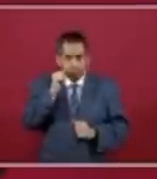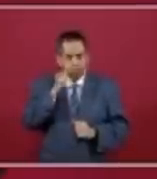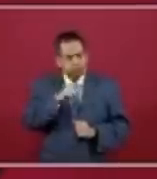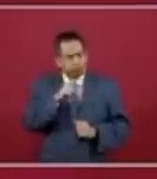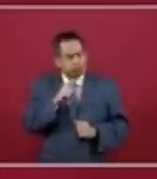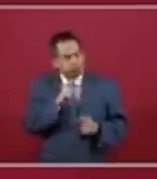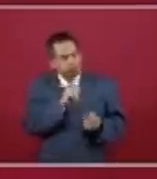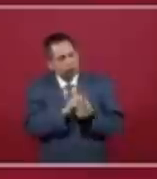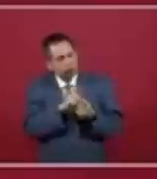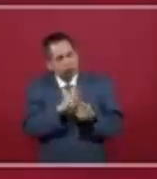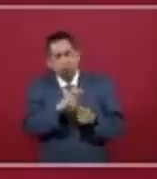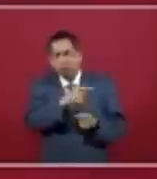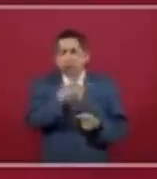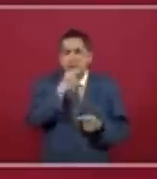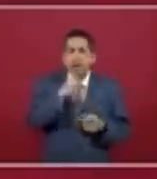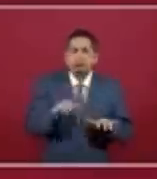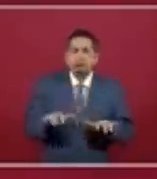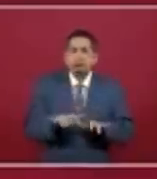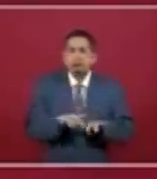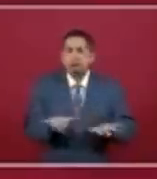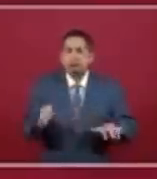escuchamos un pianista